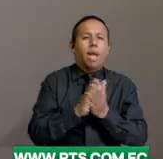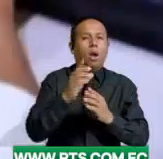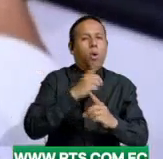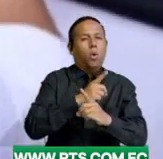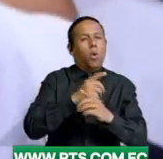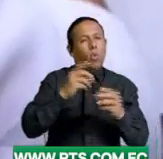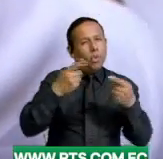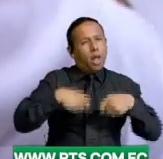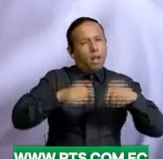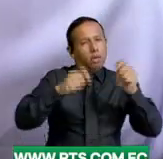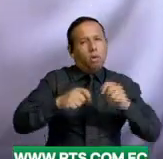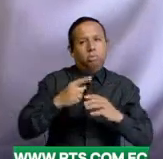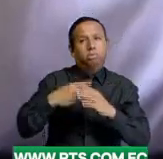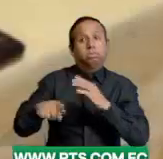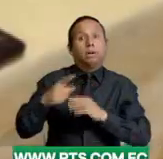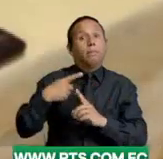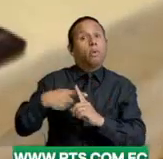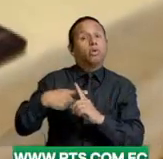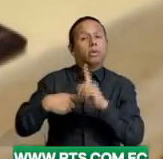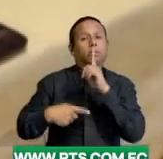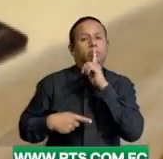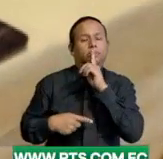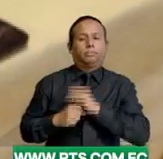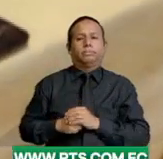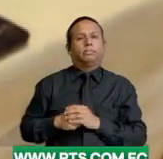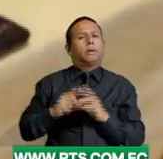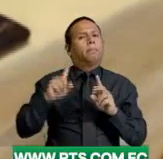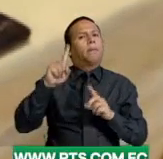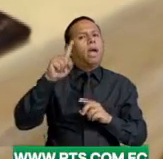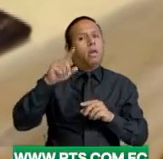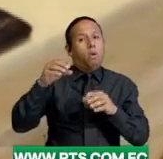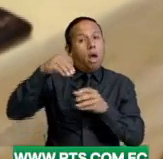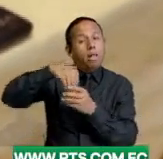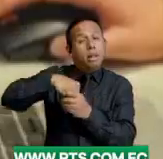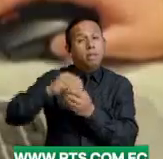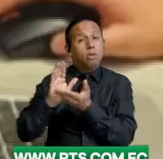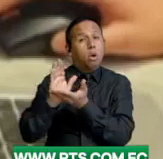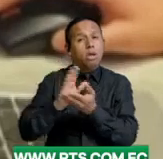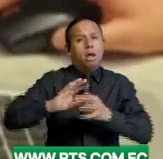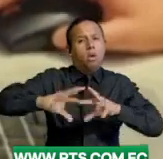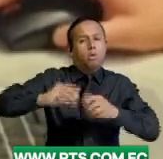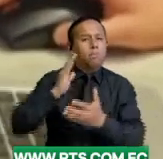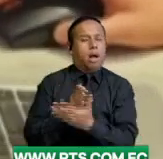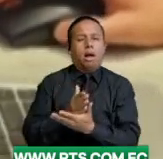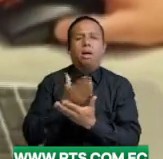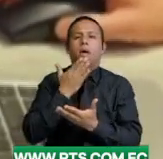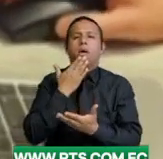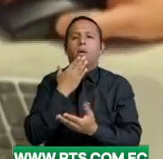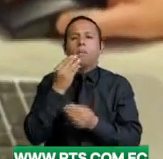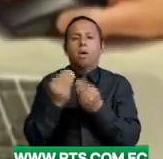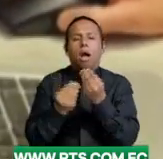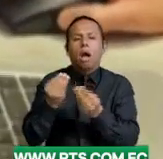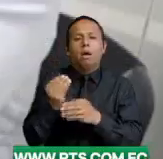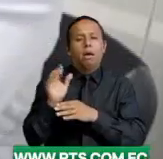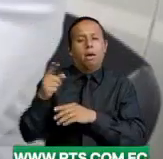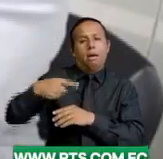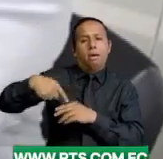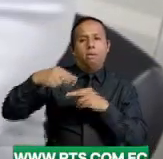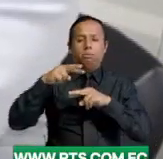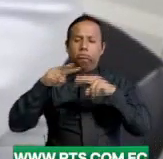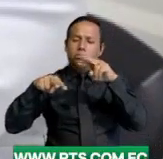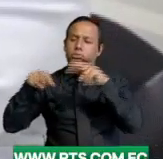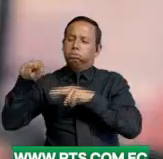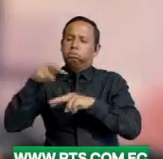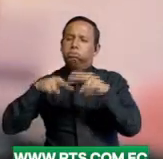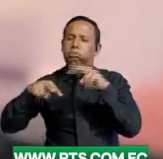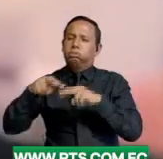confidencial. Ahora bien, para evitar la corrupción en el IES, se creó la unidad de auditoría interna, la cual estará a cargo del control previo, concurrente y posterior